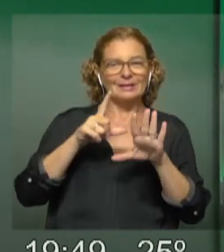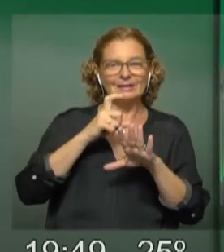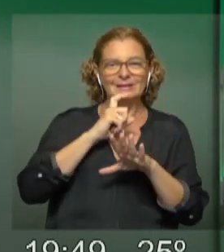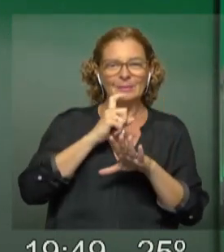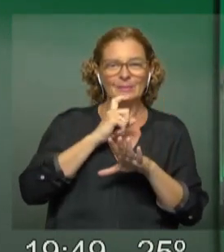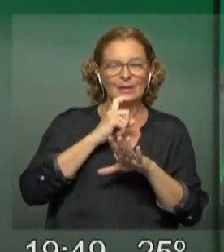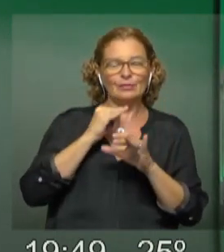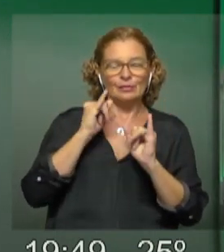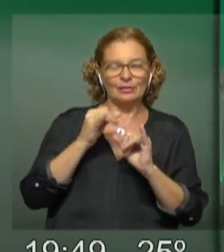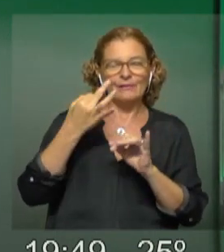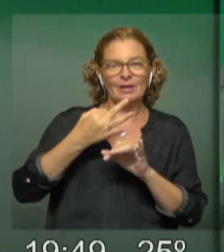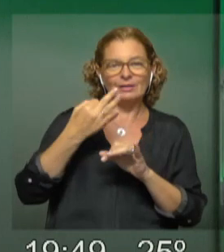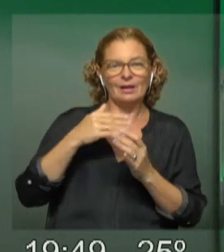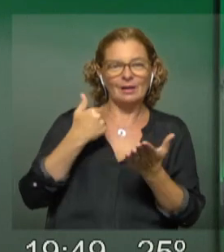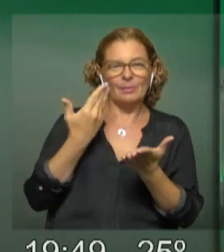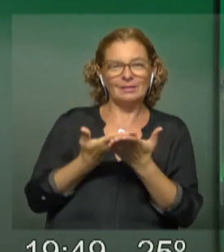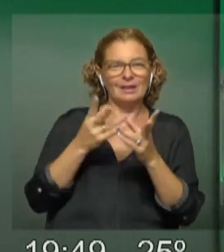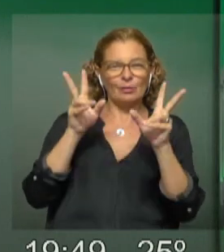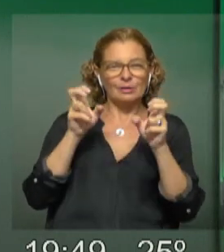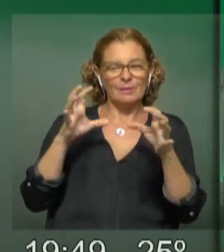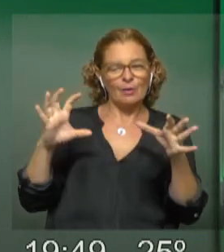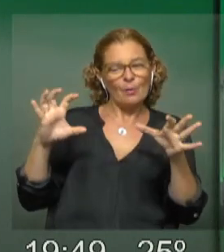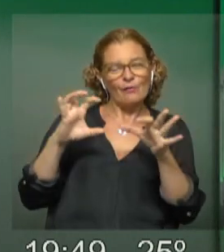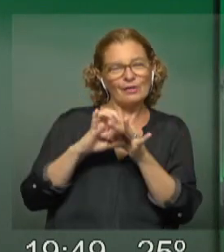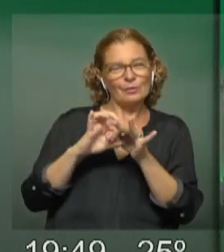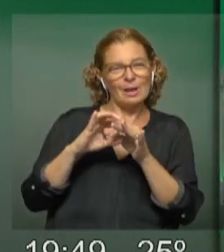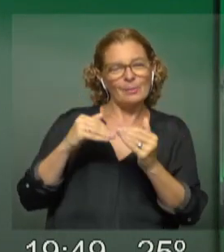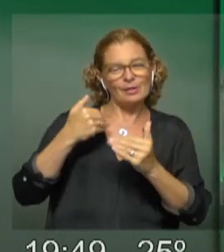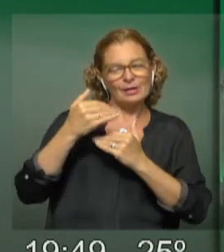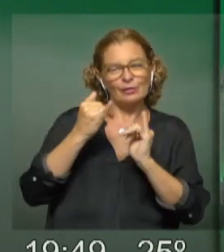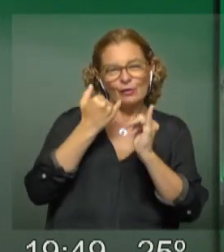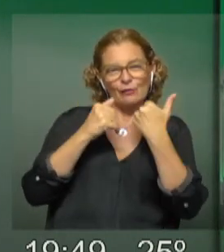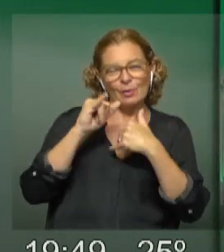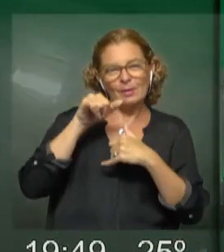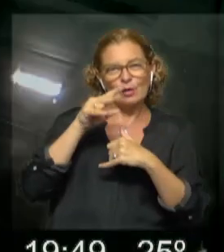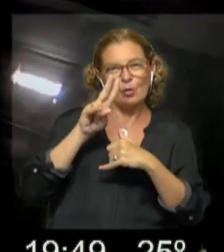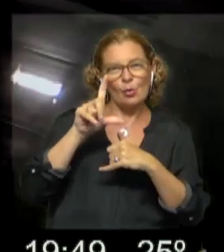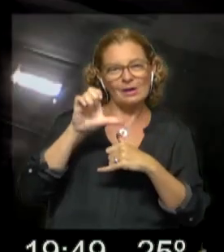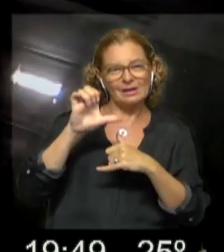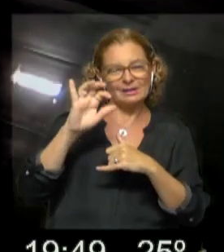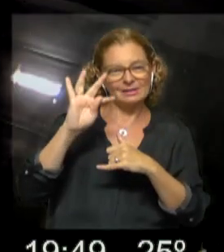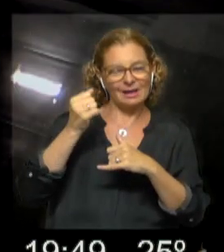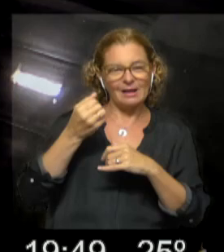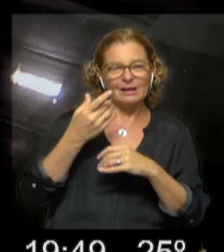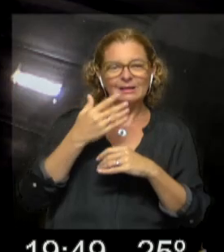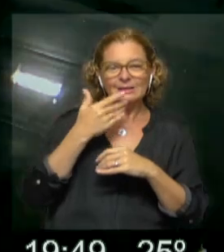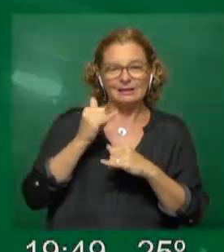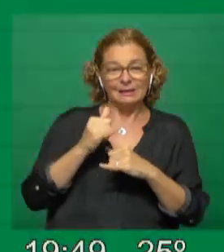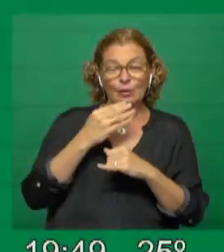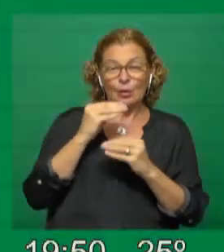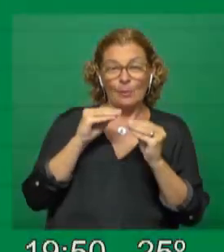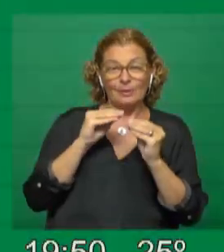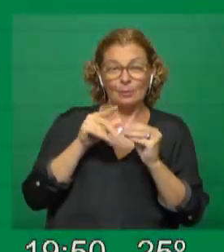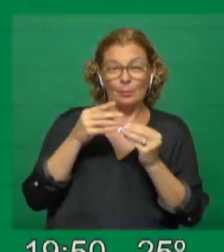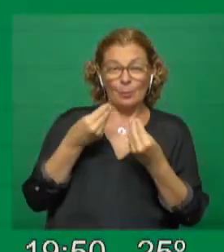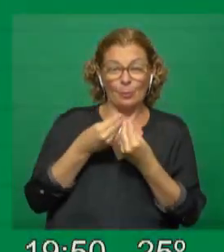marzo. Es cierto que plantea una temática vinculada, pero desarrolla en su informe Julieta Núñez Tomás. Así es, compañeros, muchas gracias. Hoy vamos